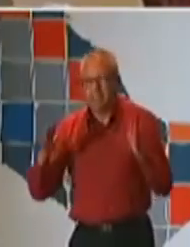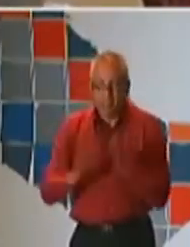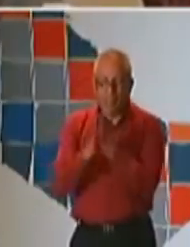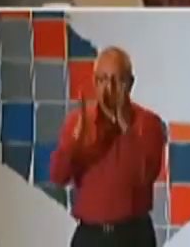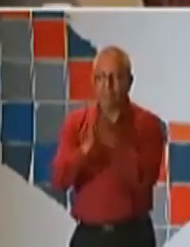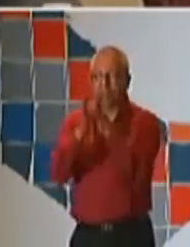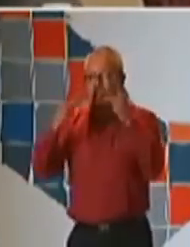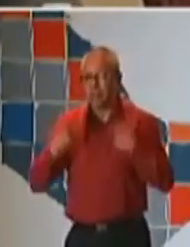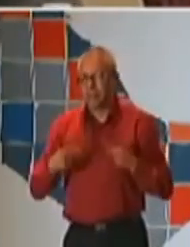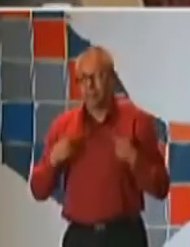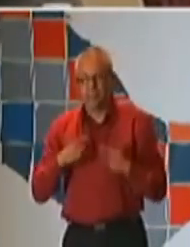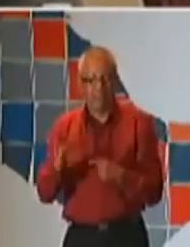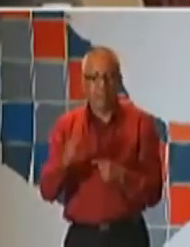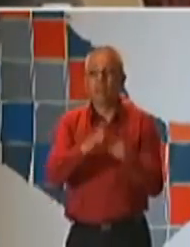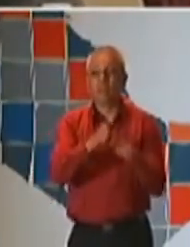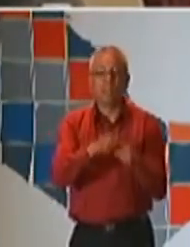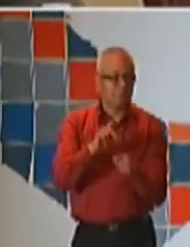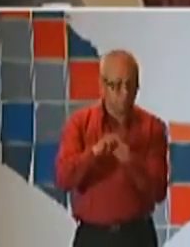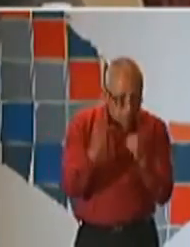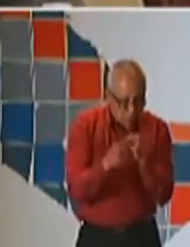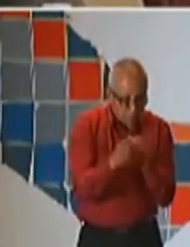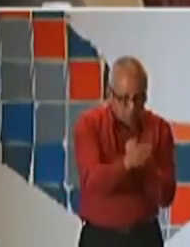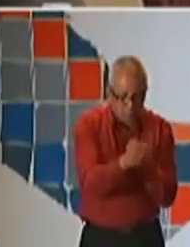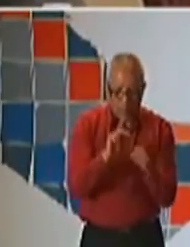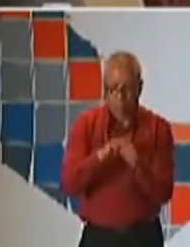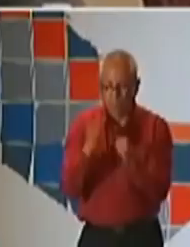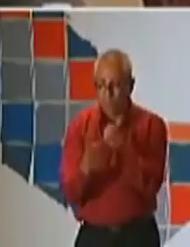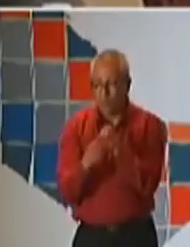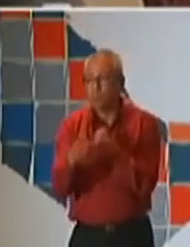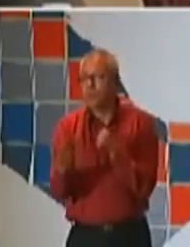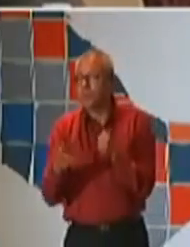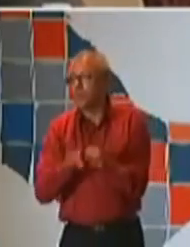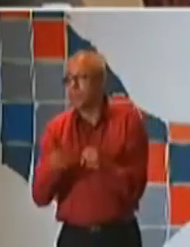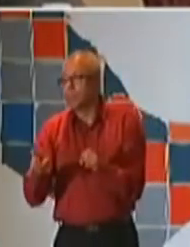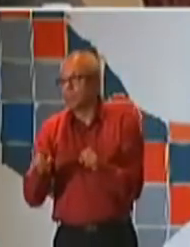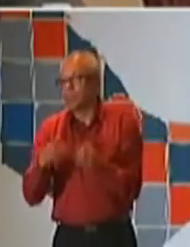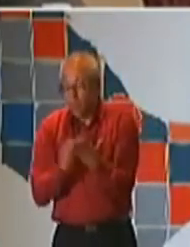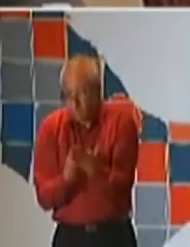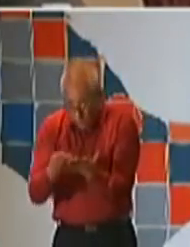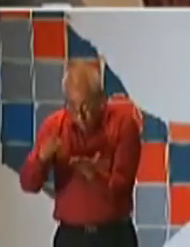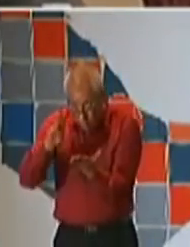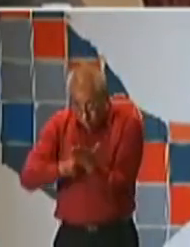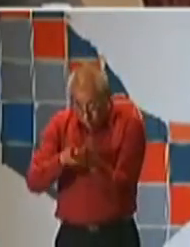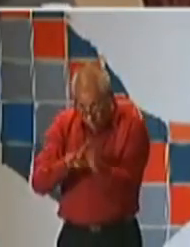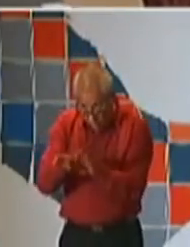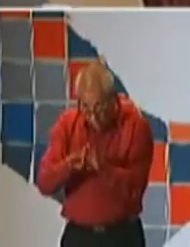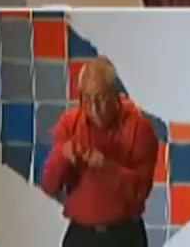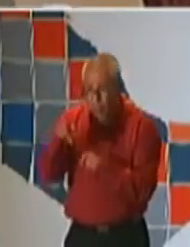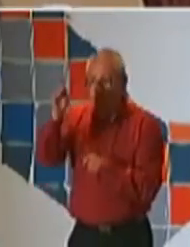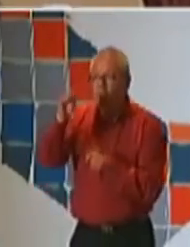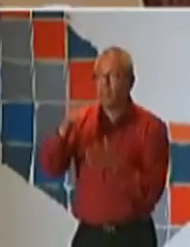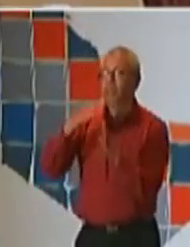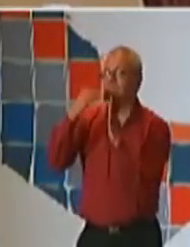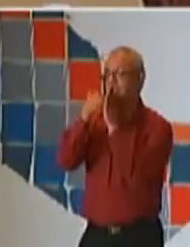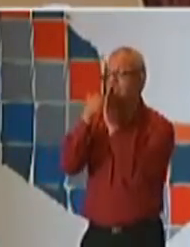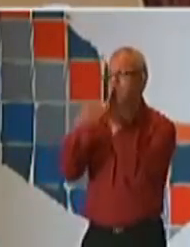quién ofrece más a cambio de menos a ver quién trabaja el doble a cambio de la mitad a la vera del